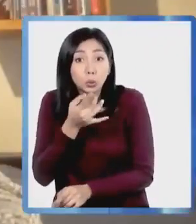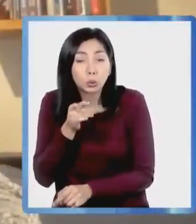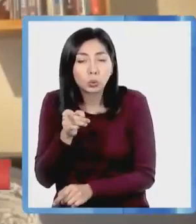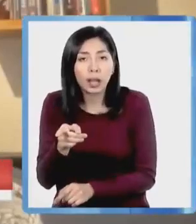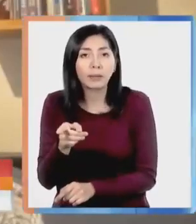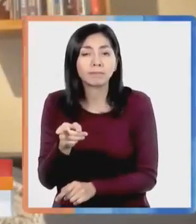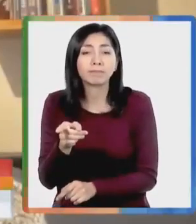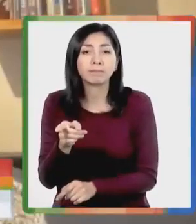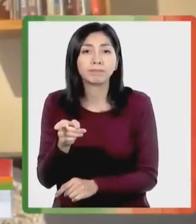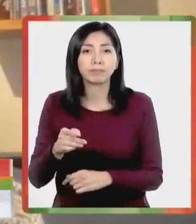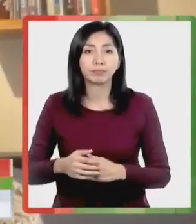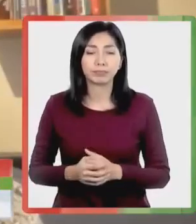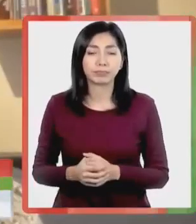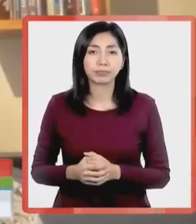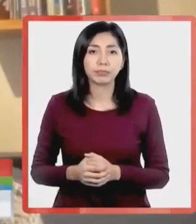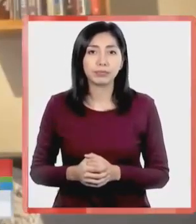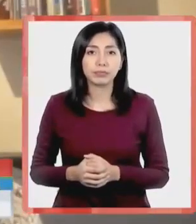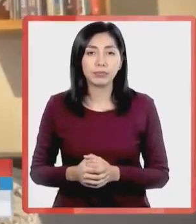los azúcares,